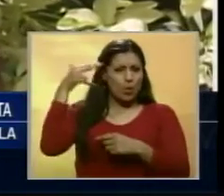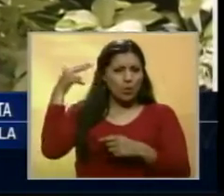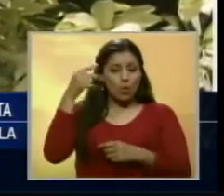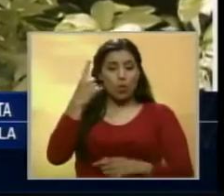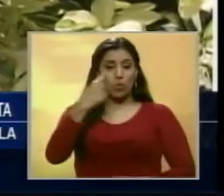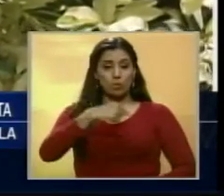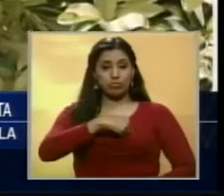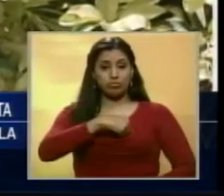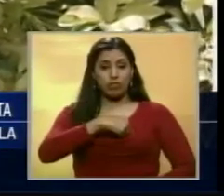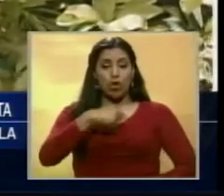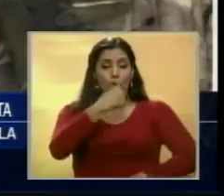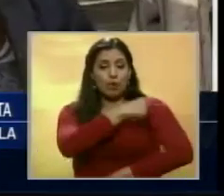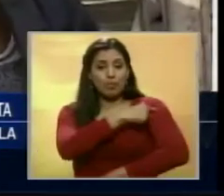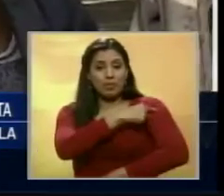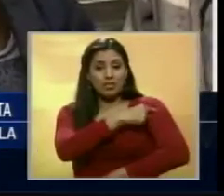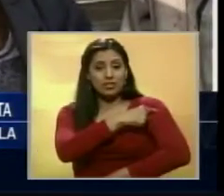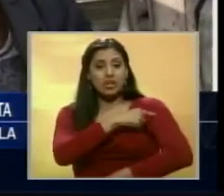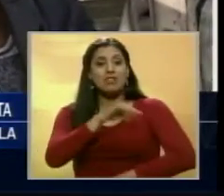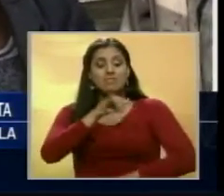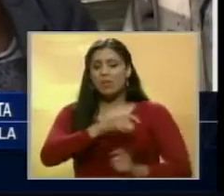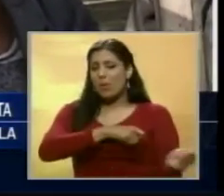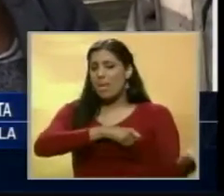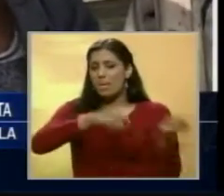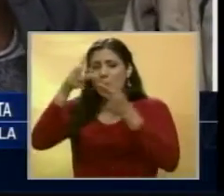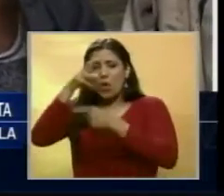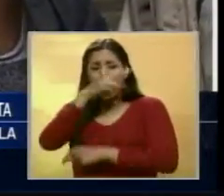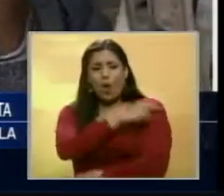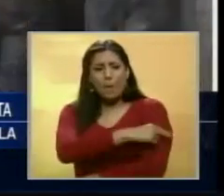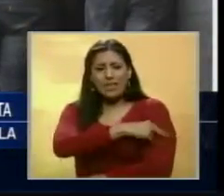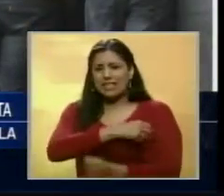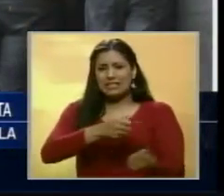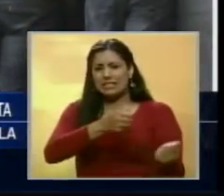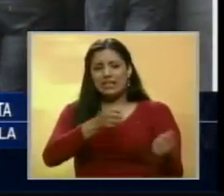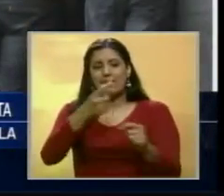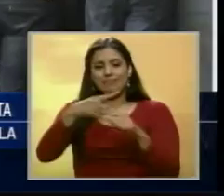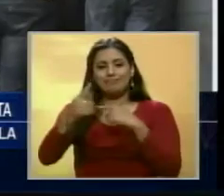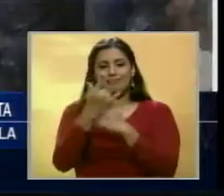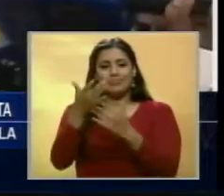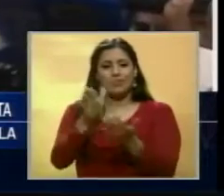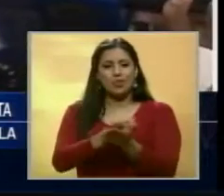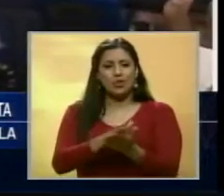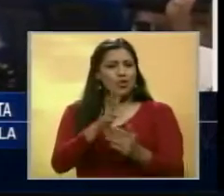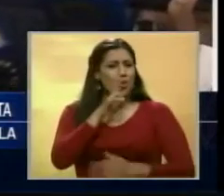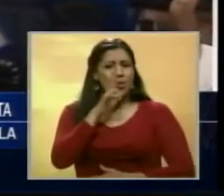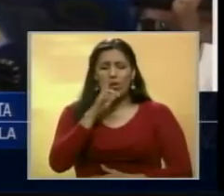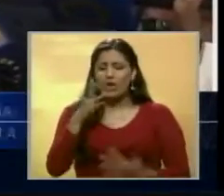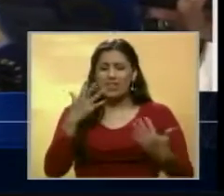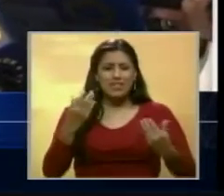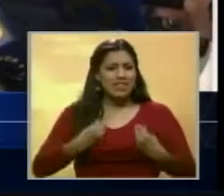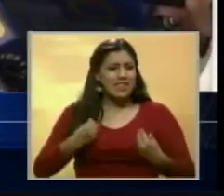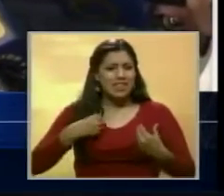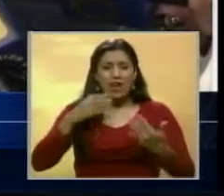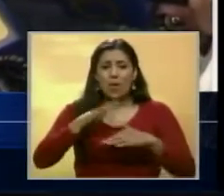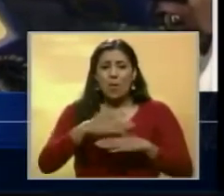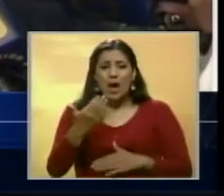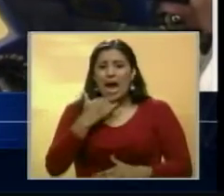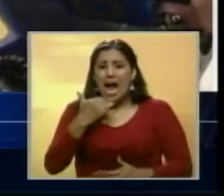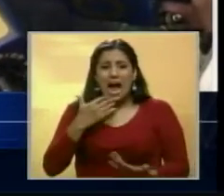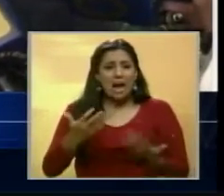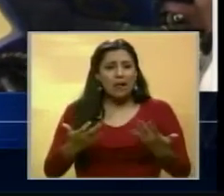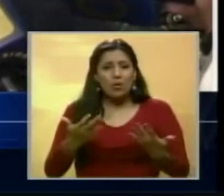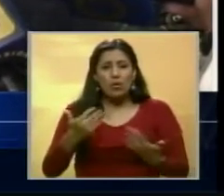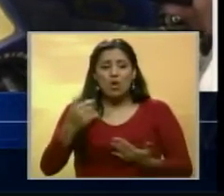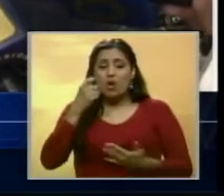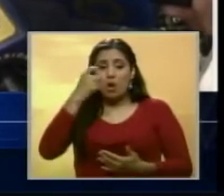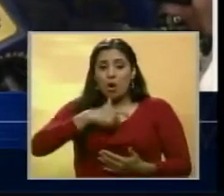uno en el pecho y otro en el brazo. Él mismo fue trasladado herido a un centro de salud, donde murió. Es horrible lo que estamos viviendo porque es algo que